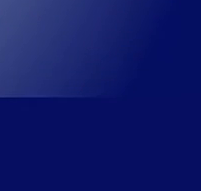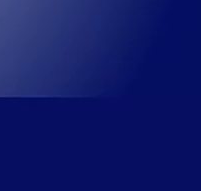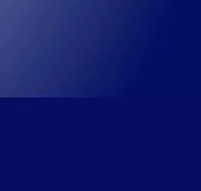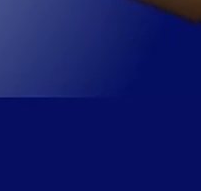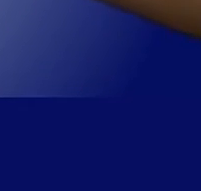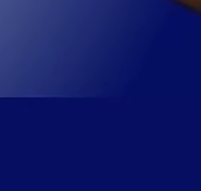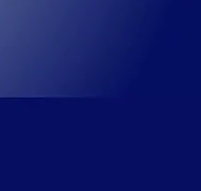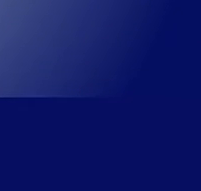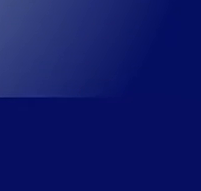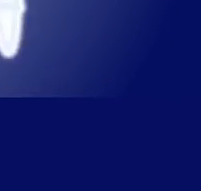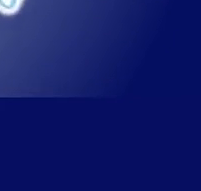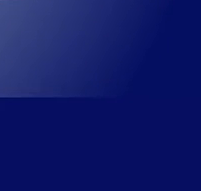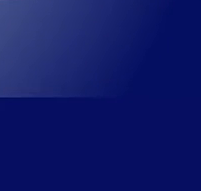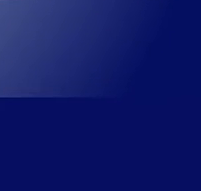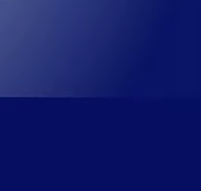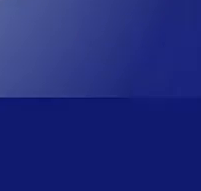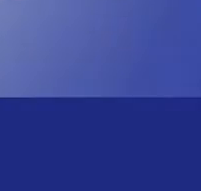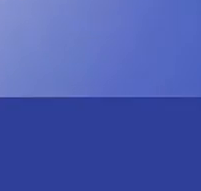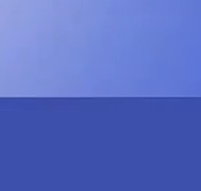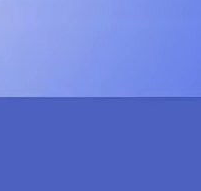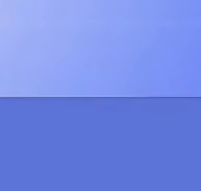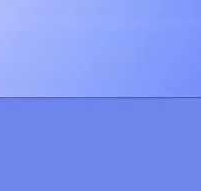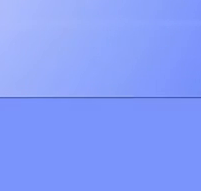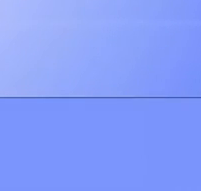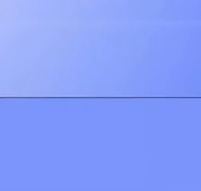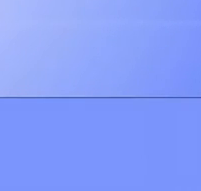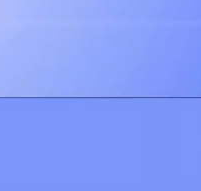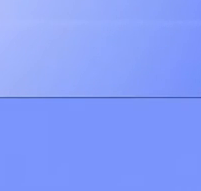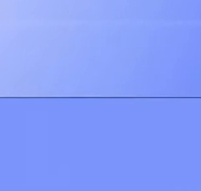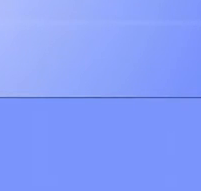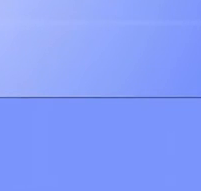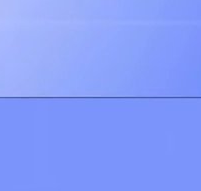Señas de Nicaragua.